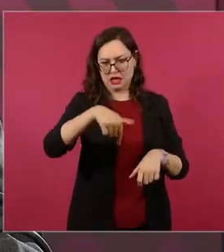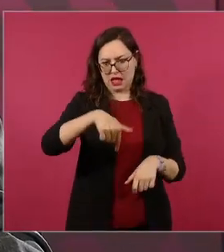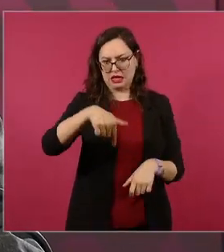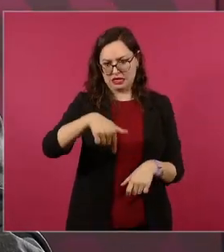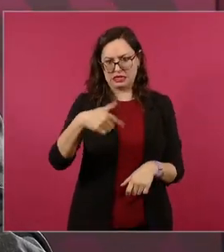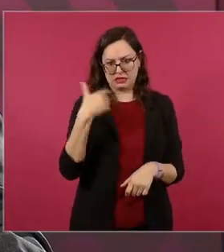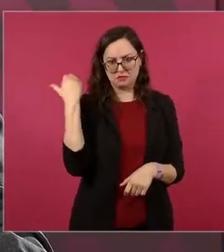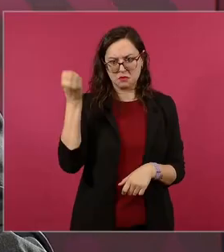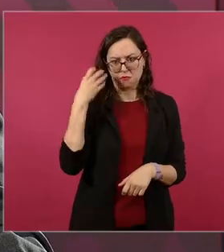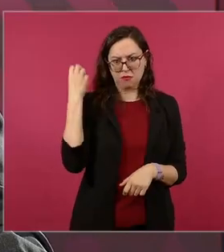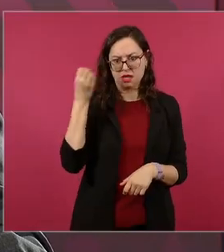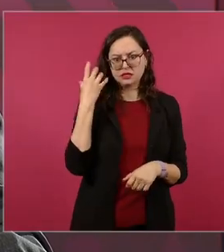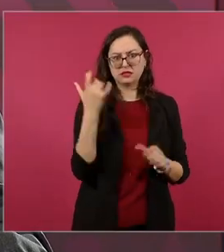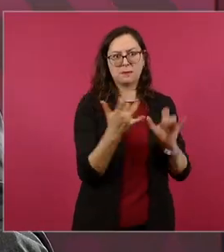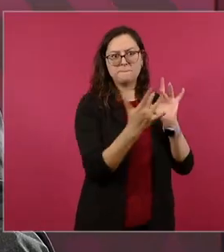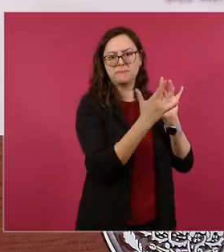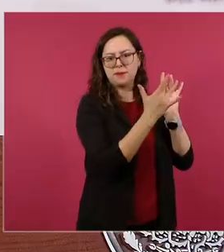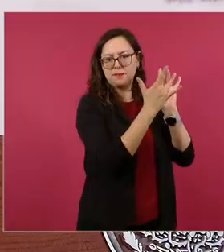mañanera